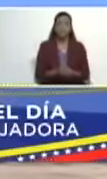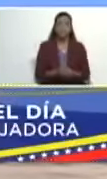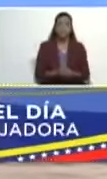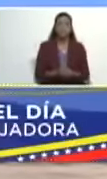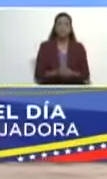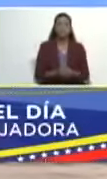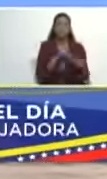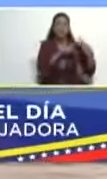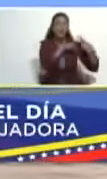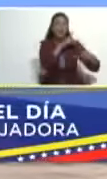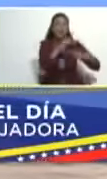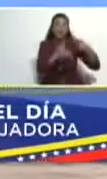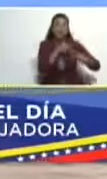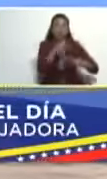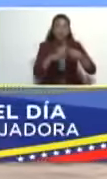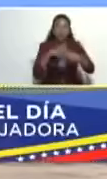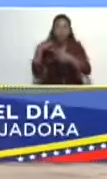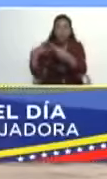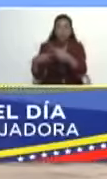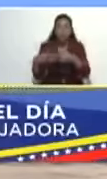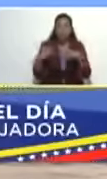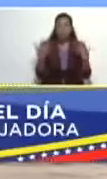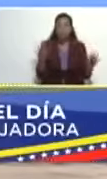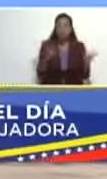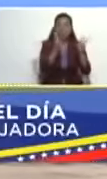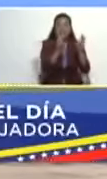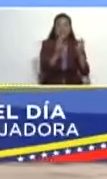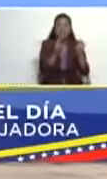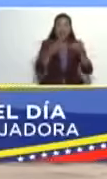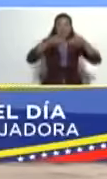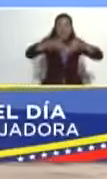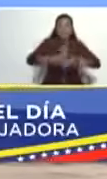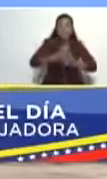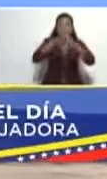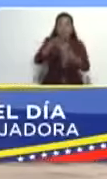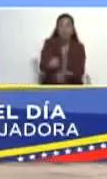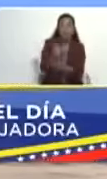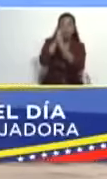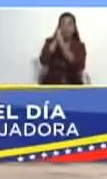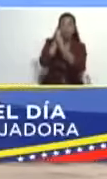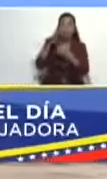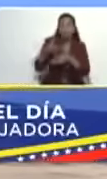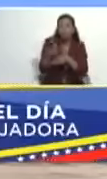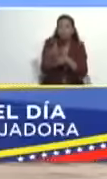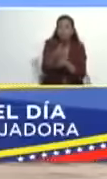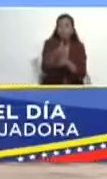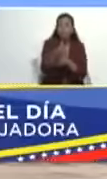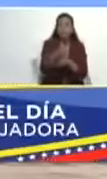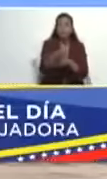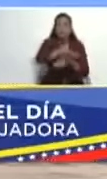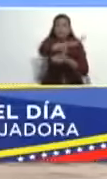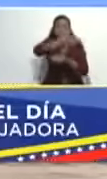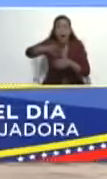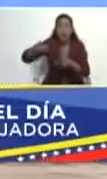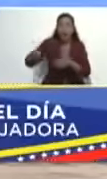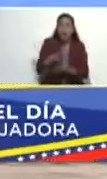La producción de los pescadores y pescadoras de mares y